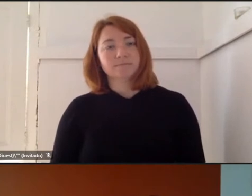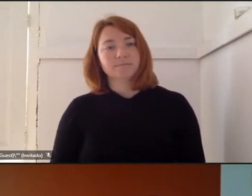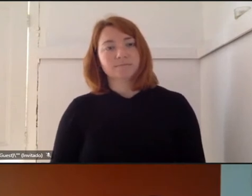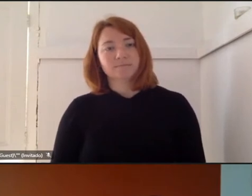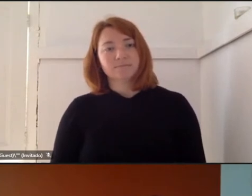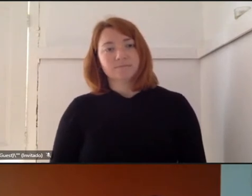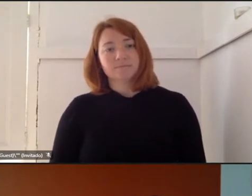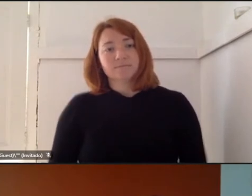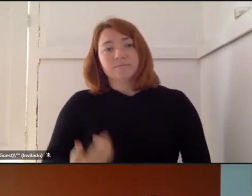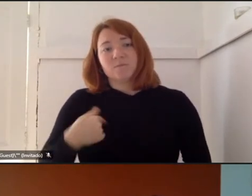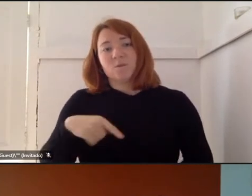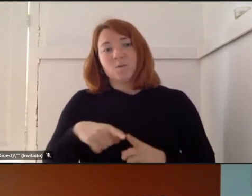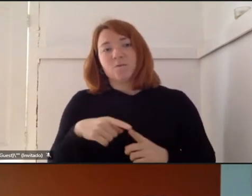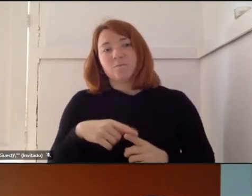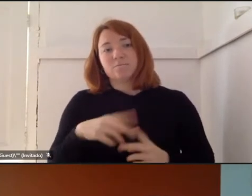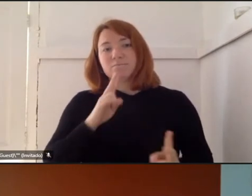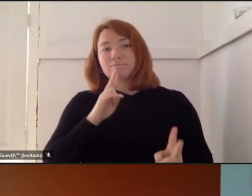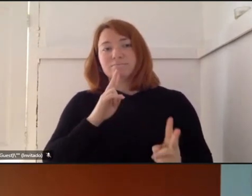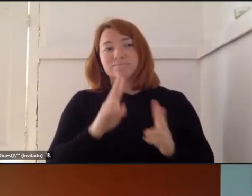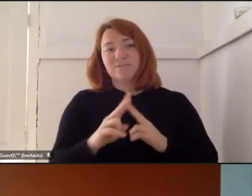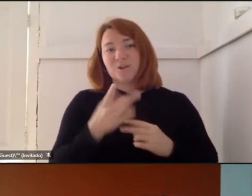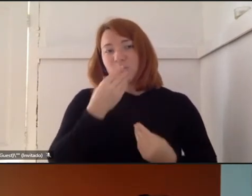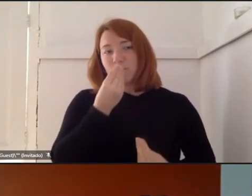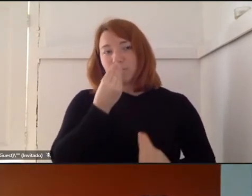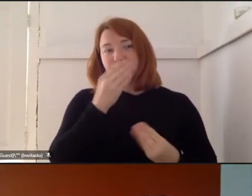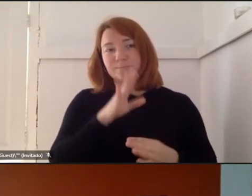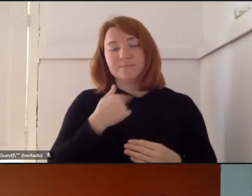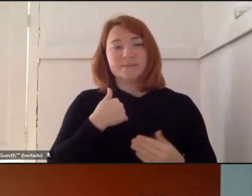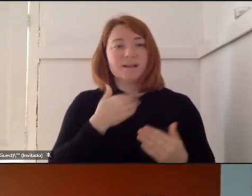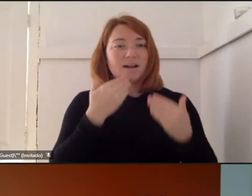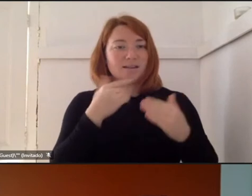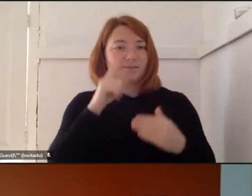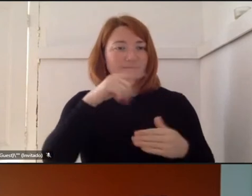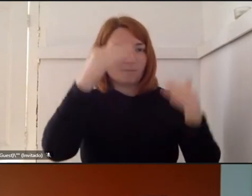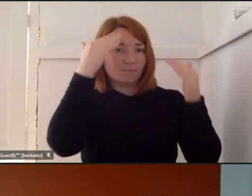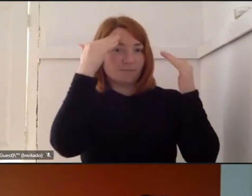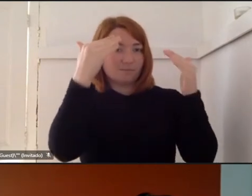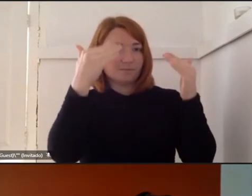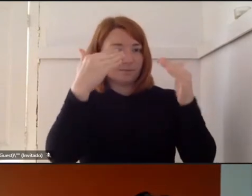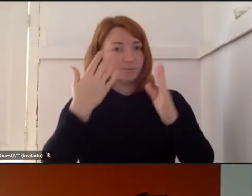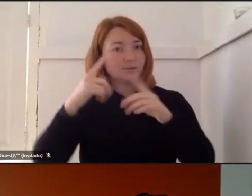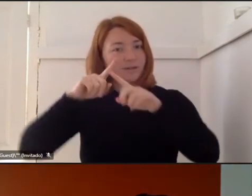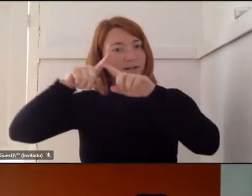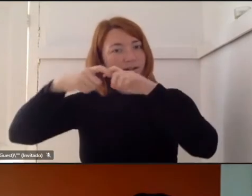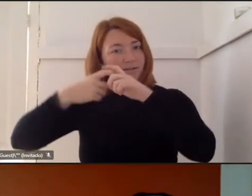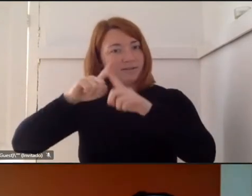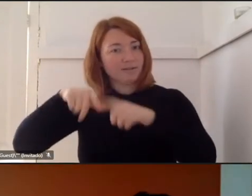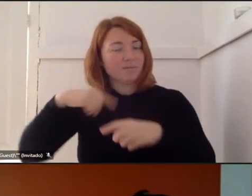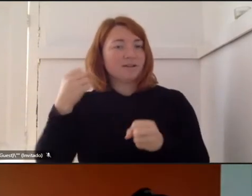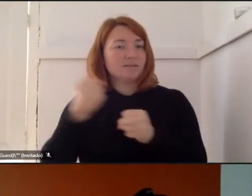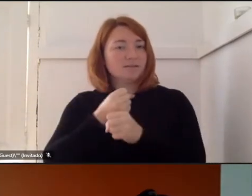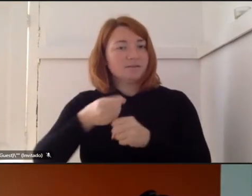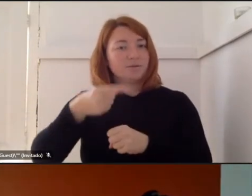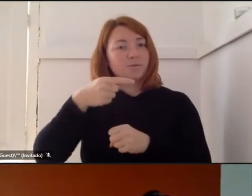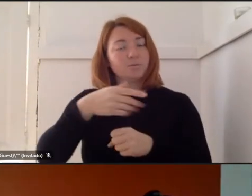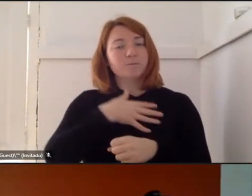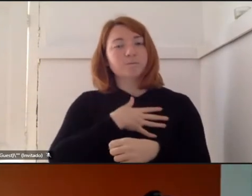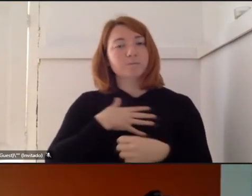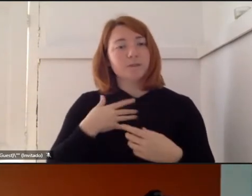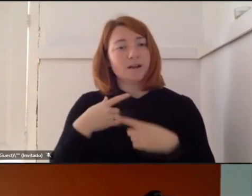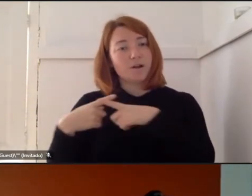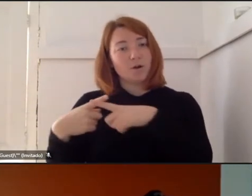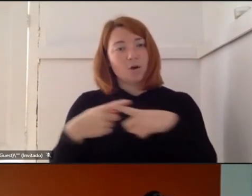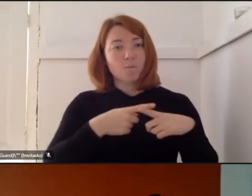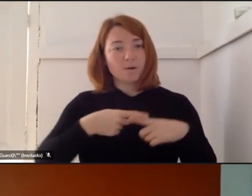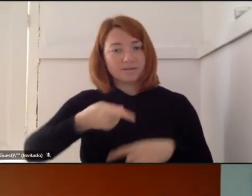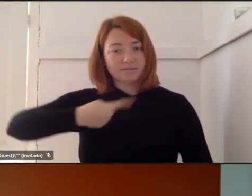y de todos te agradezco y te felicito pues, por la reflexión y por el trabajo que has querido compartir